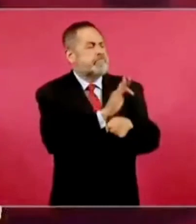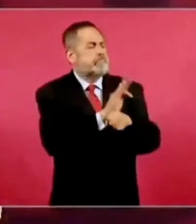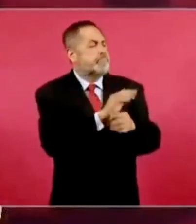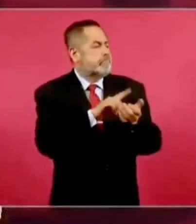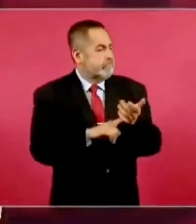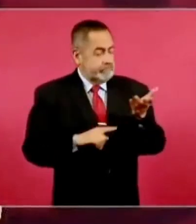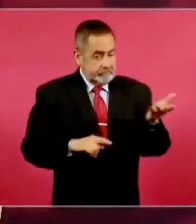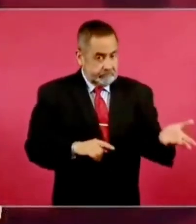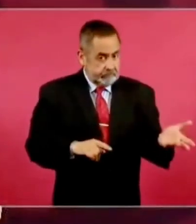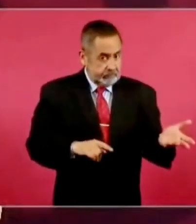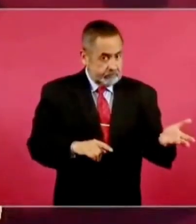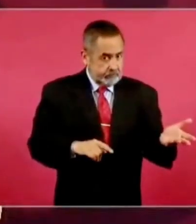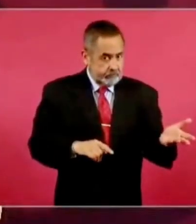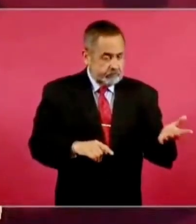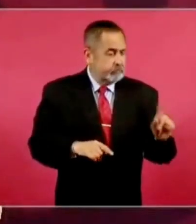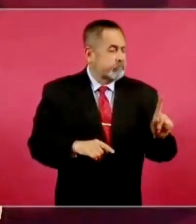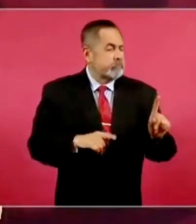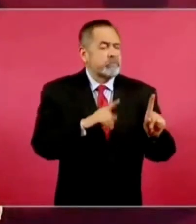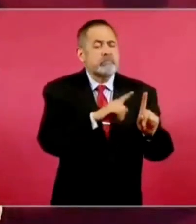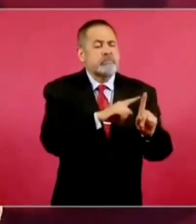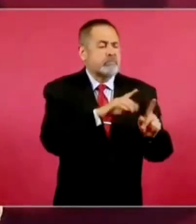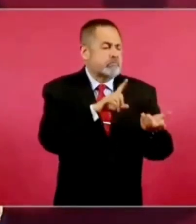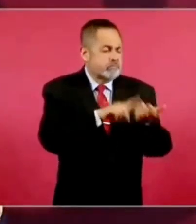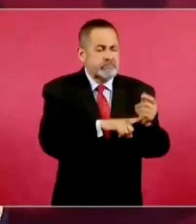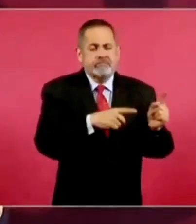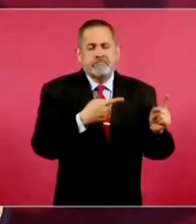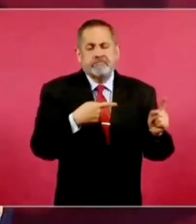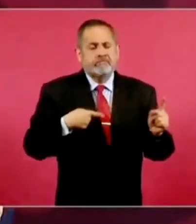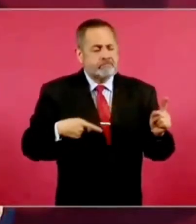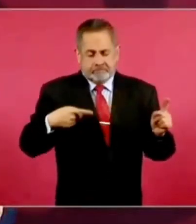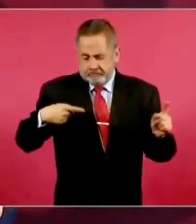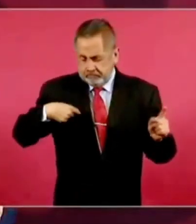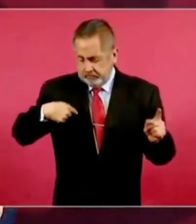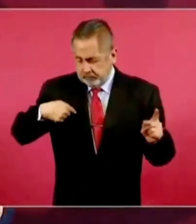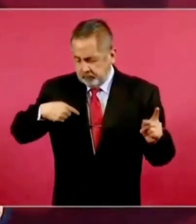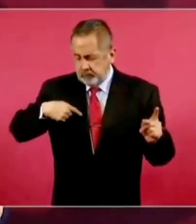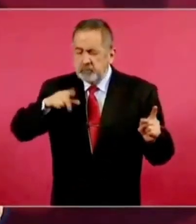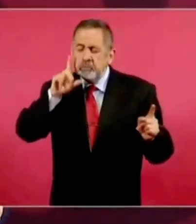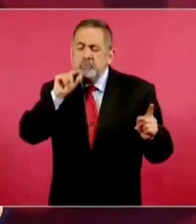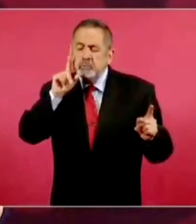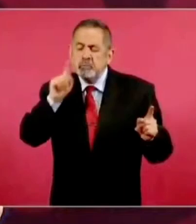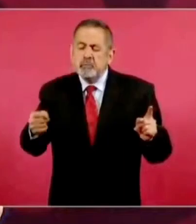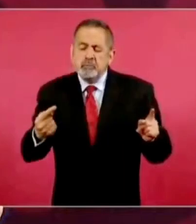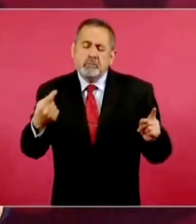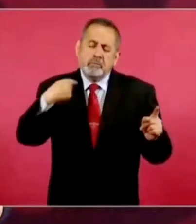con un pobre desvalido que mañana va a morir